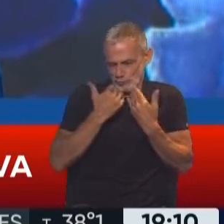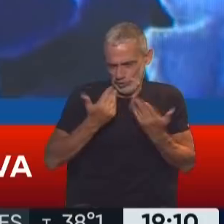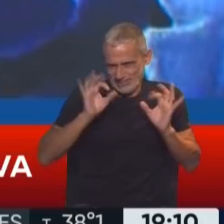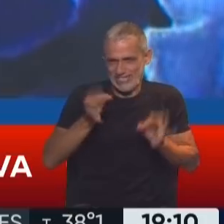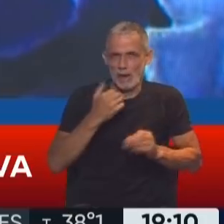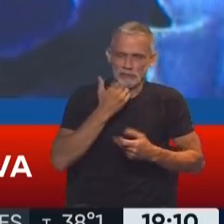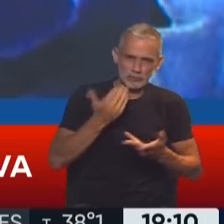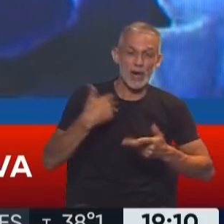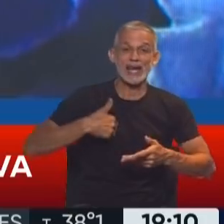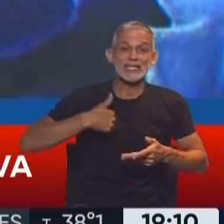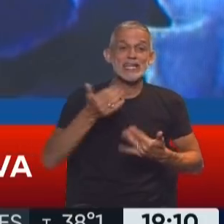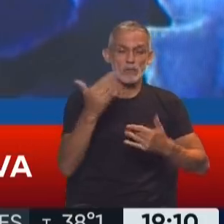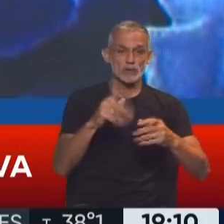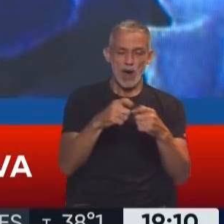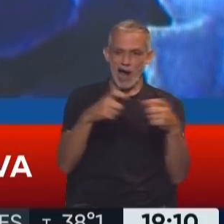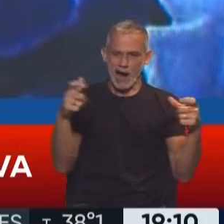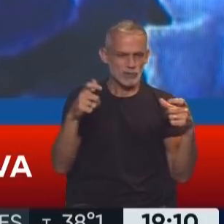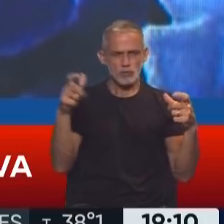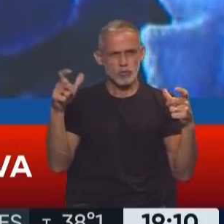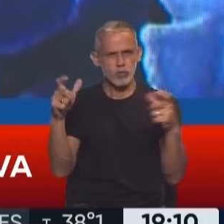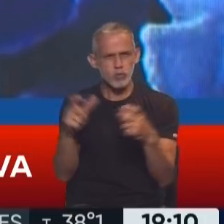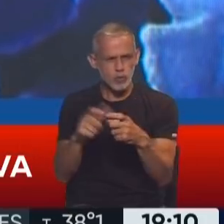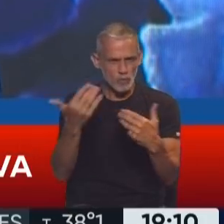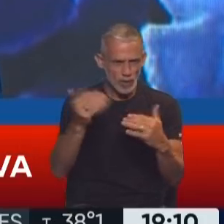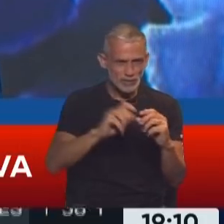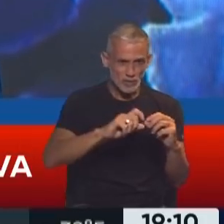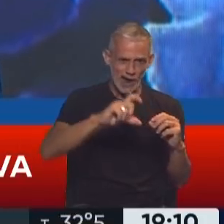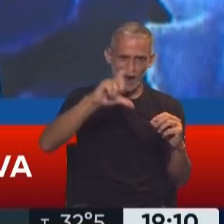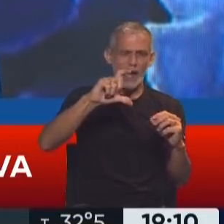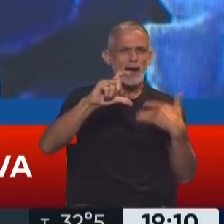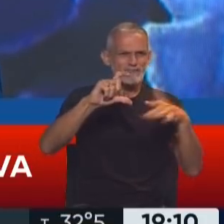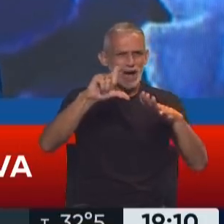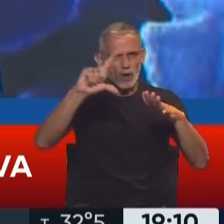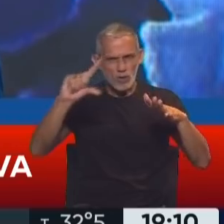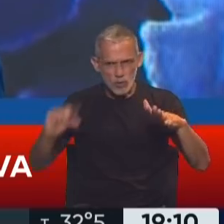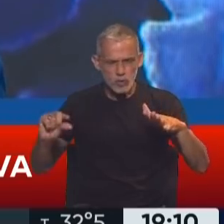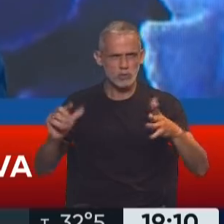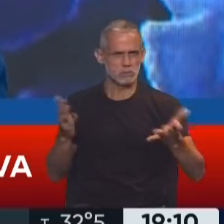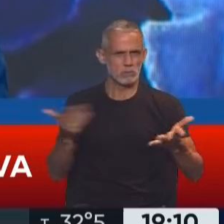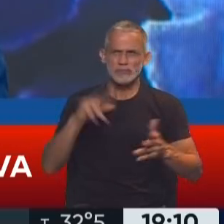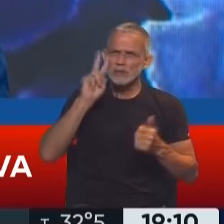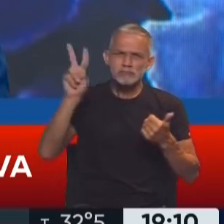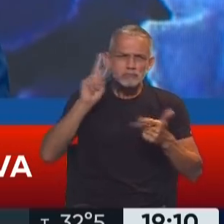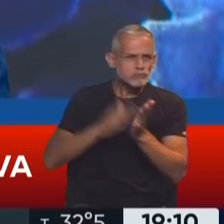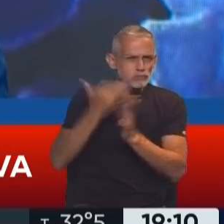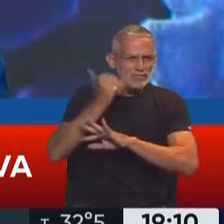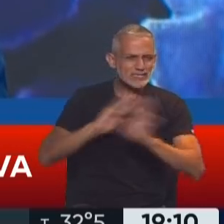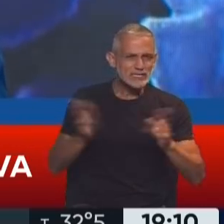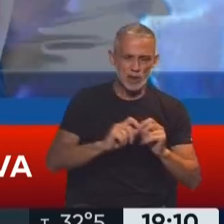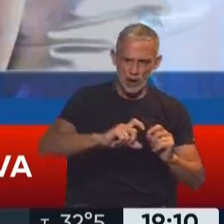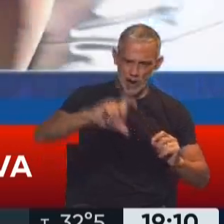eso. ¿Argentina pueda tener una curva descendente en los casos? Sí, es lo que se ha visto en casi todos los países. Tiene un